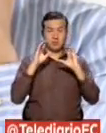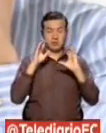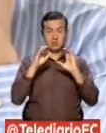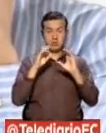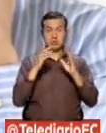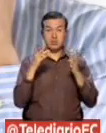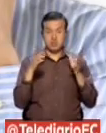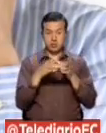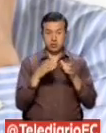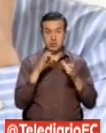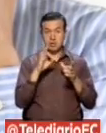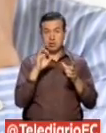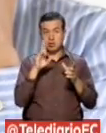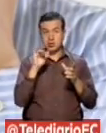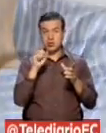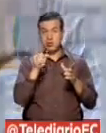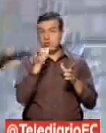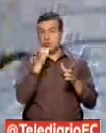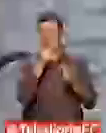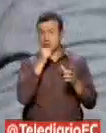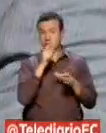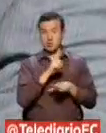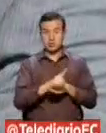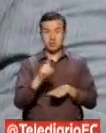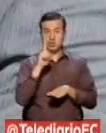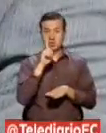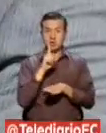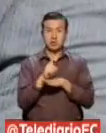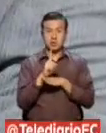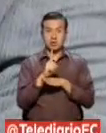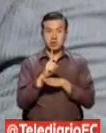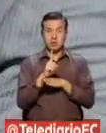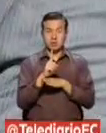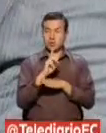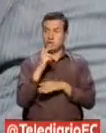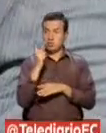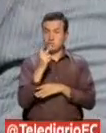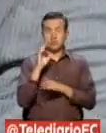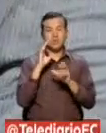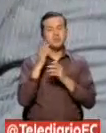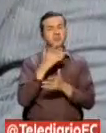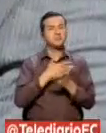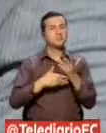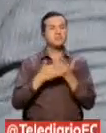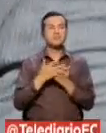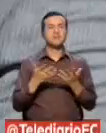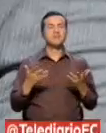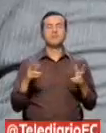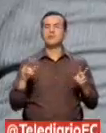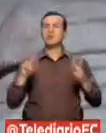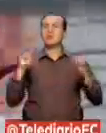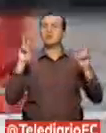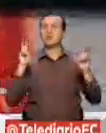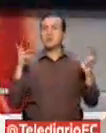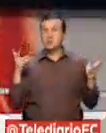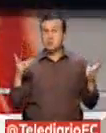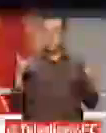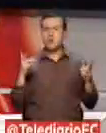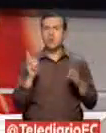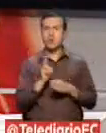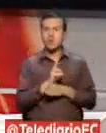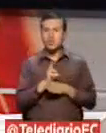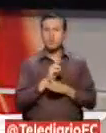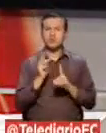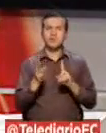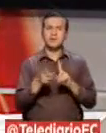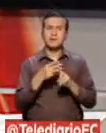digital, y Cristian Espinosa, periodista, director de cobertura digital. Con ellos vamos a estar conversando sobre el uso de las